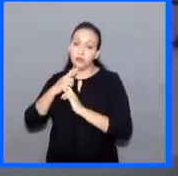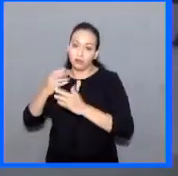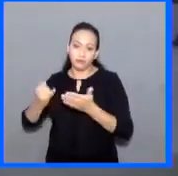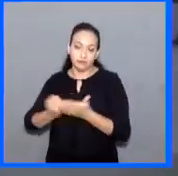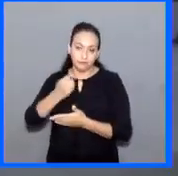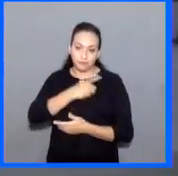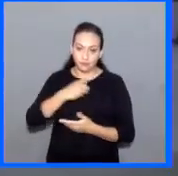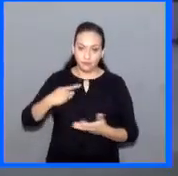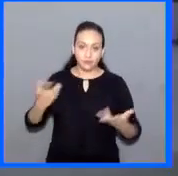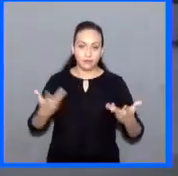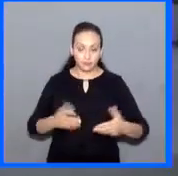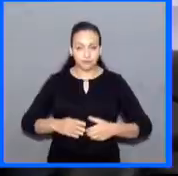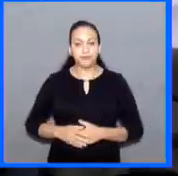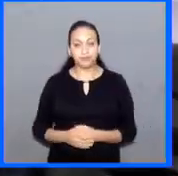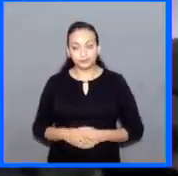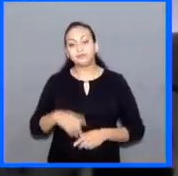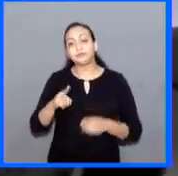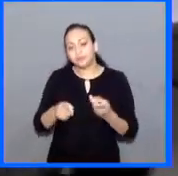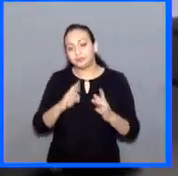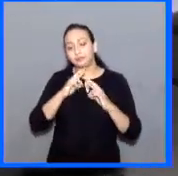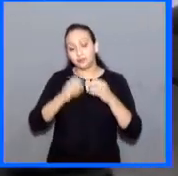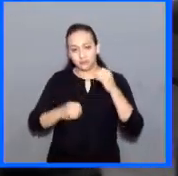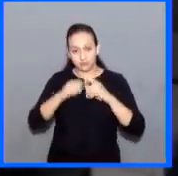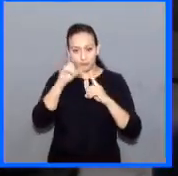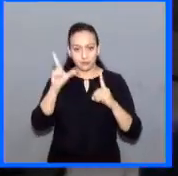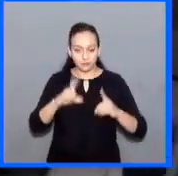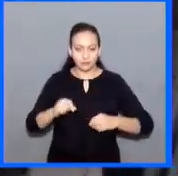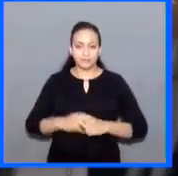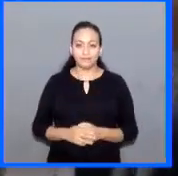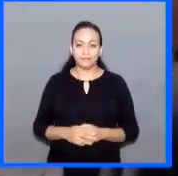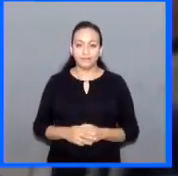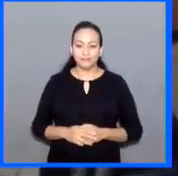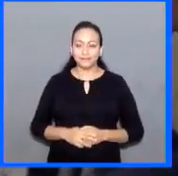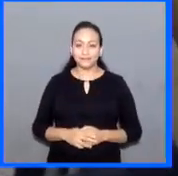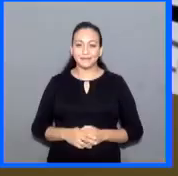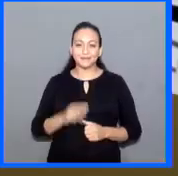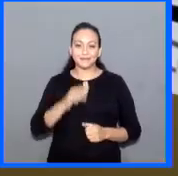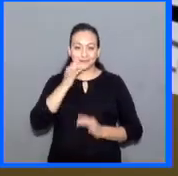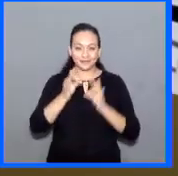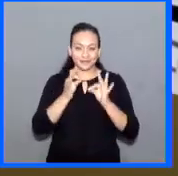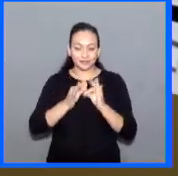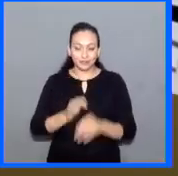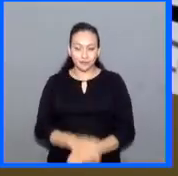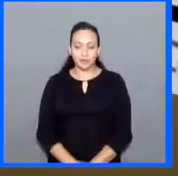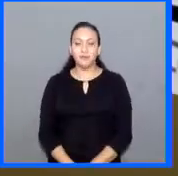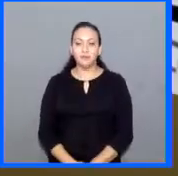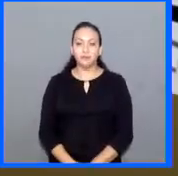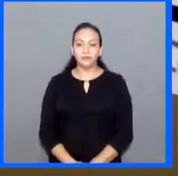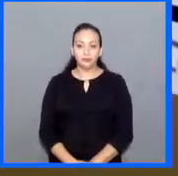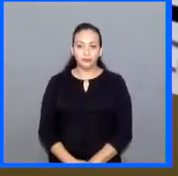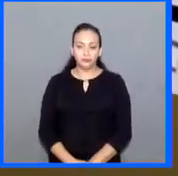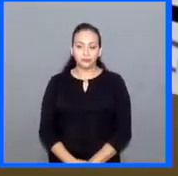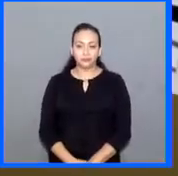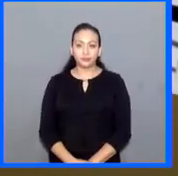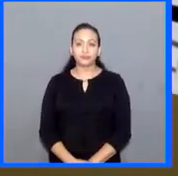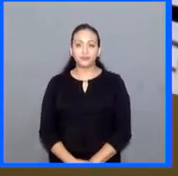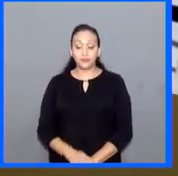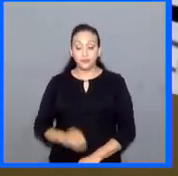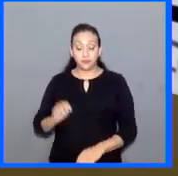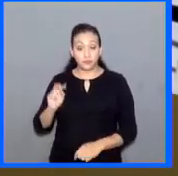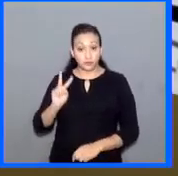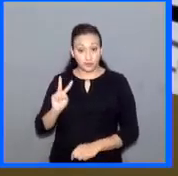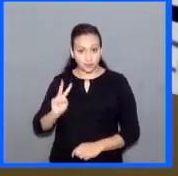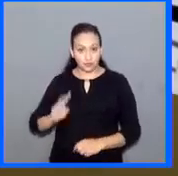interpretación de la Suprema Corte. Para Plural TV, Mario López Peña. Y este viernes se realizó la